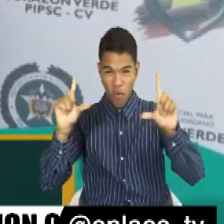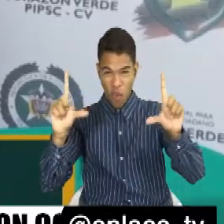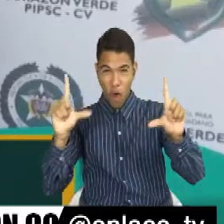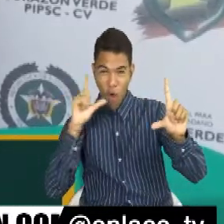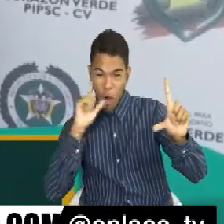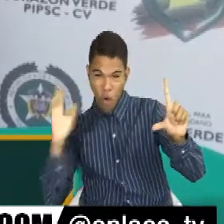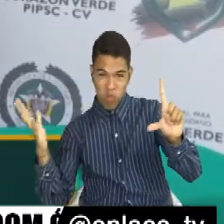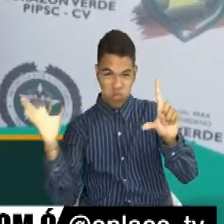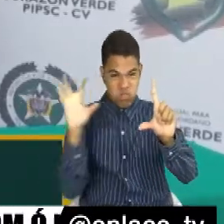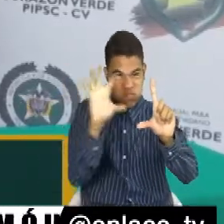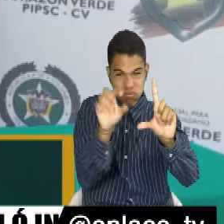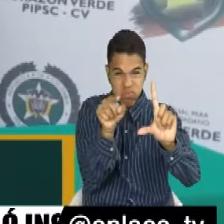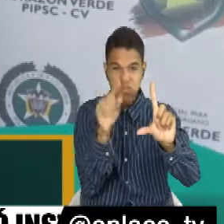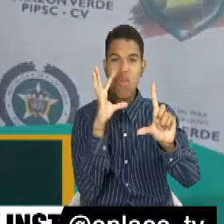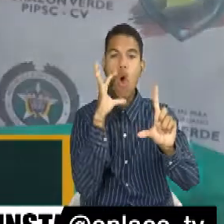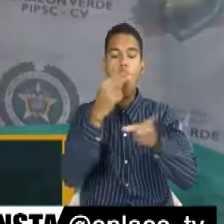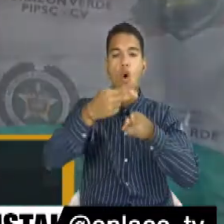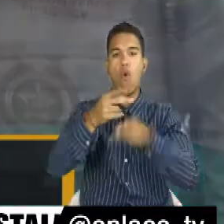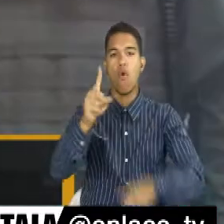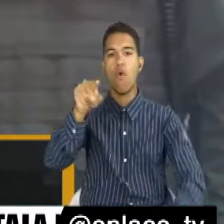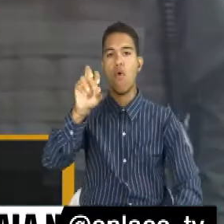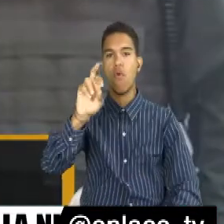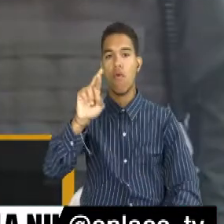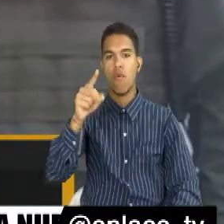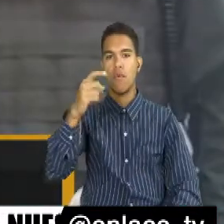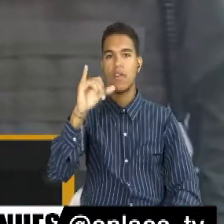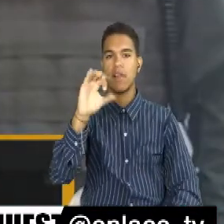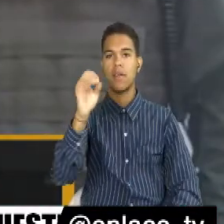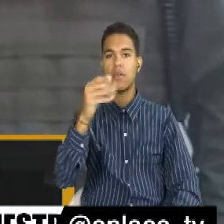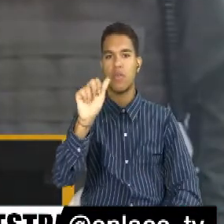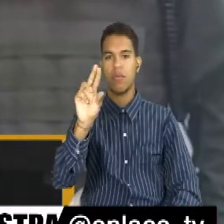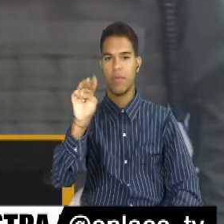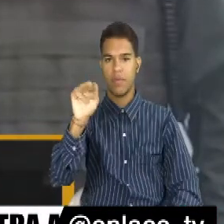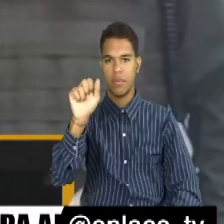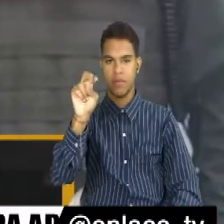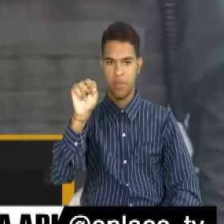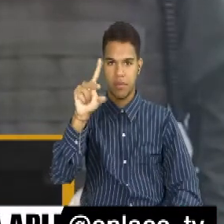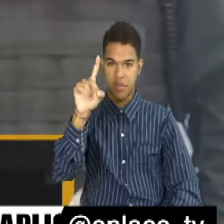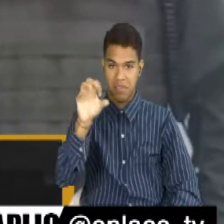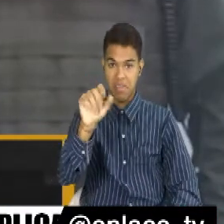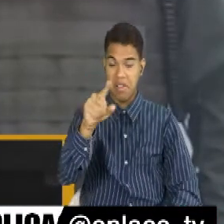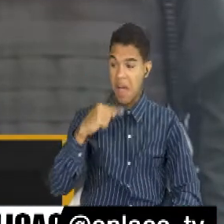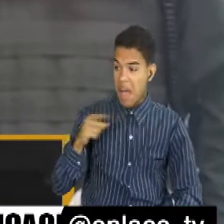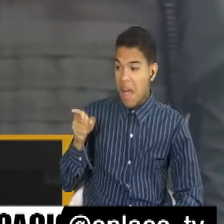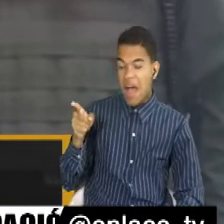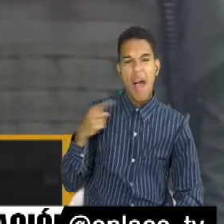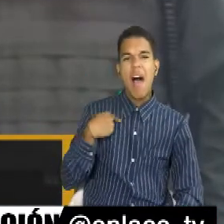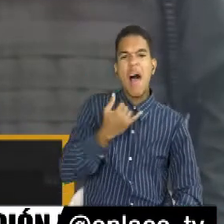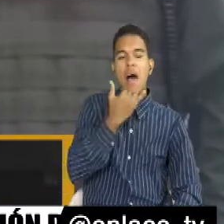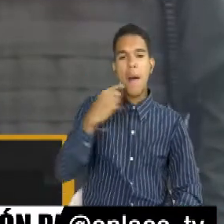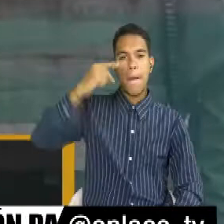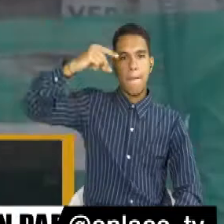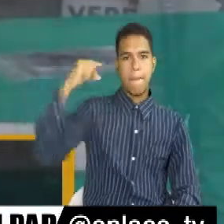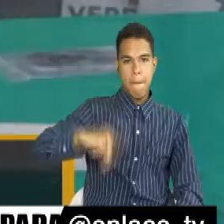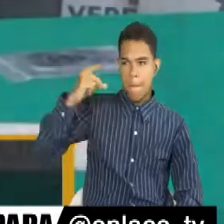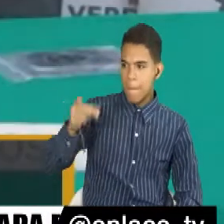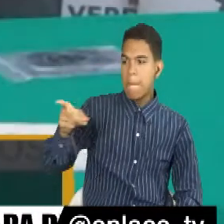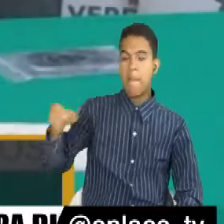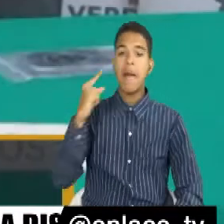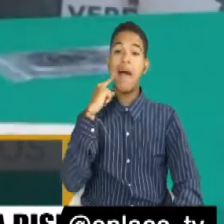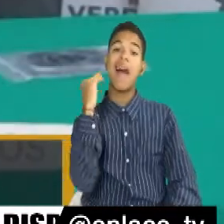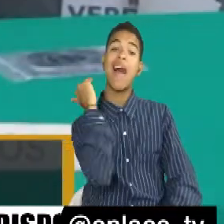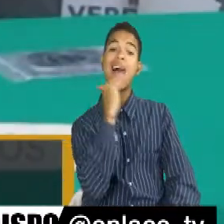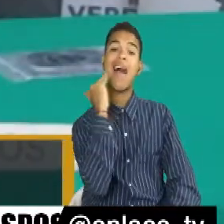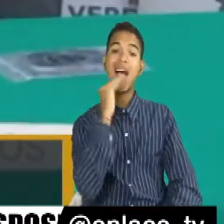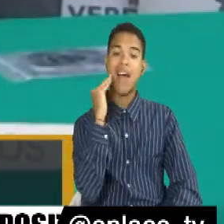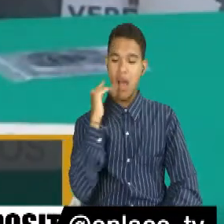como Sergio Armando Gelves. Según las autoridades, el detenido habría robado con un arma blanca las pertenencias a una mujer en